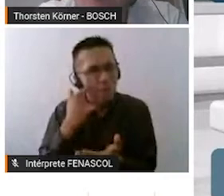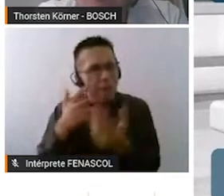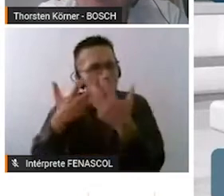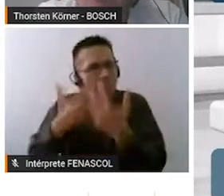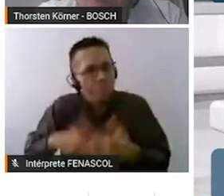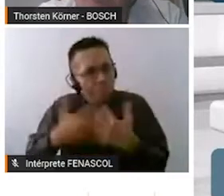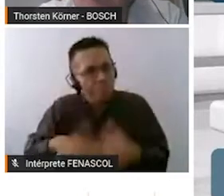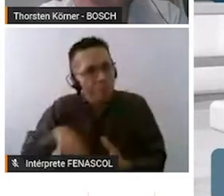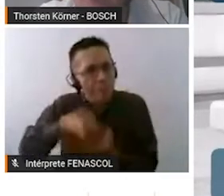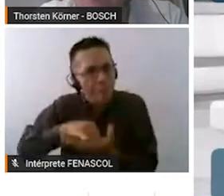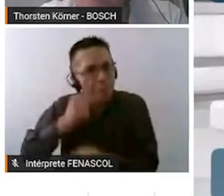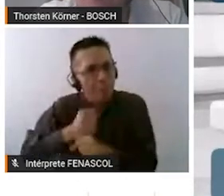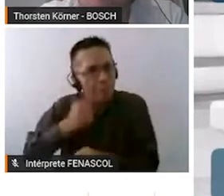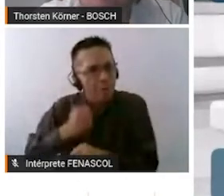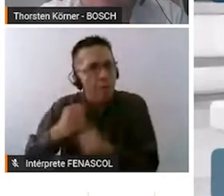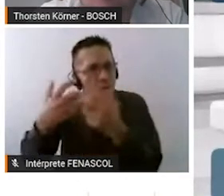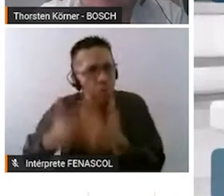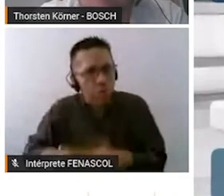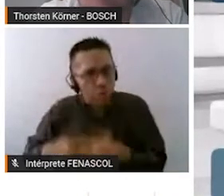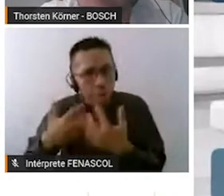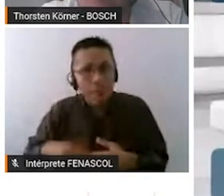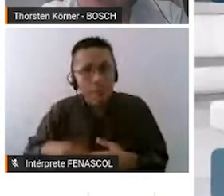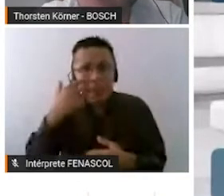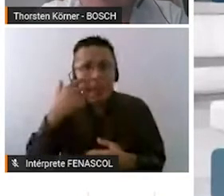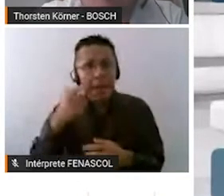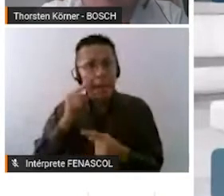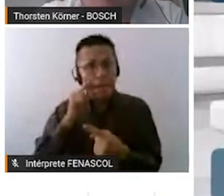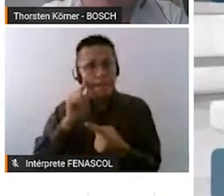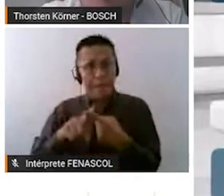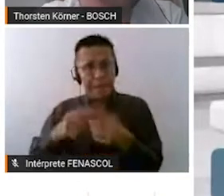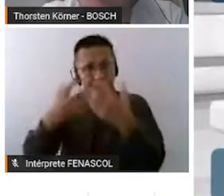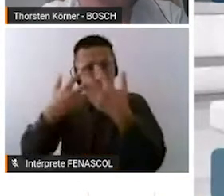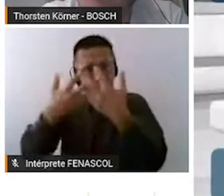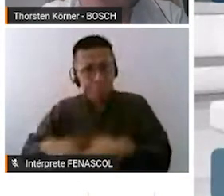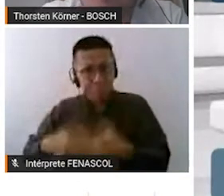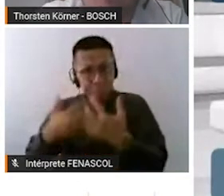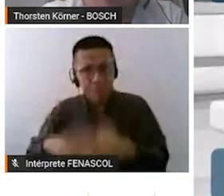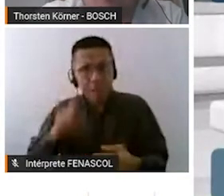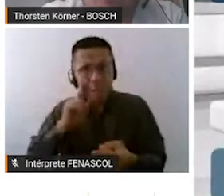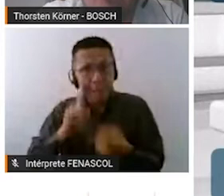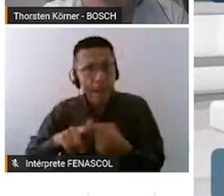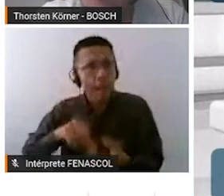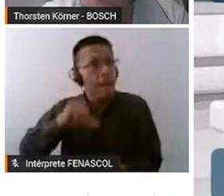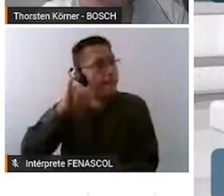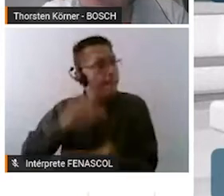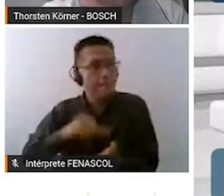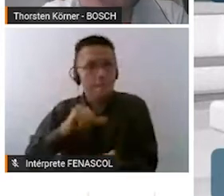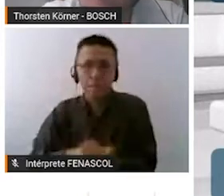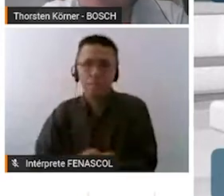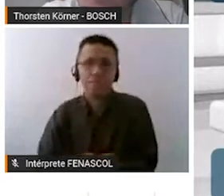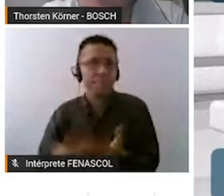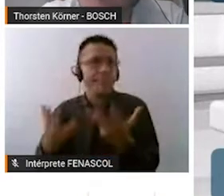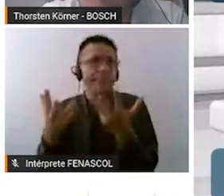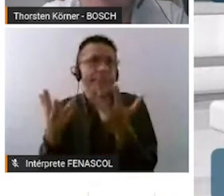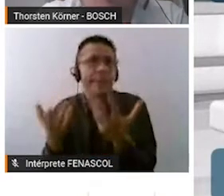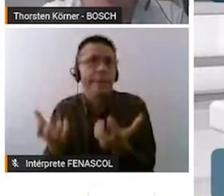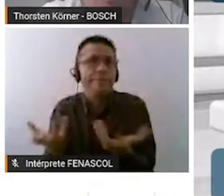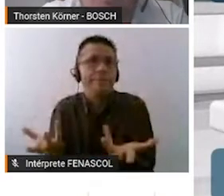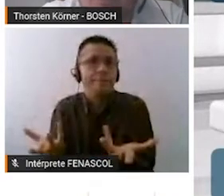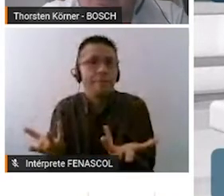realidad las metas de la industria siempre van a ser las mismas. Vamos a querer lograr una